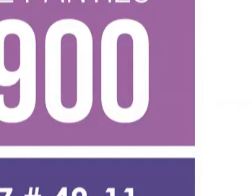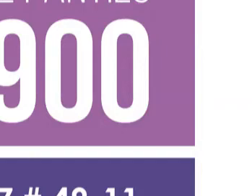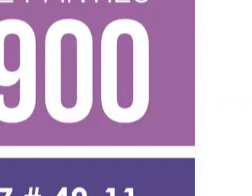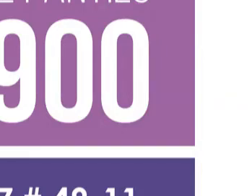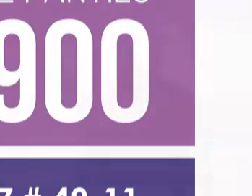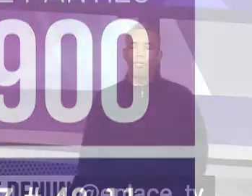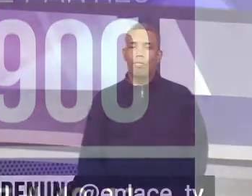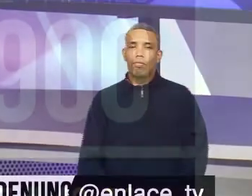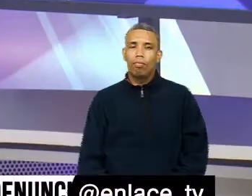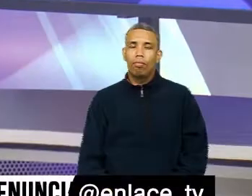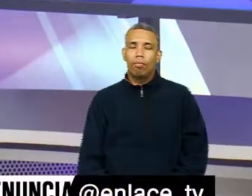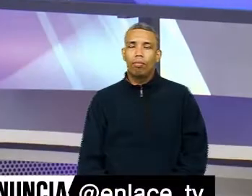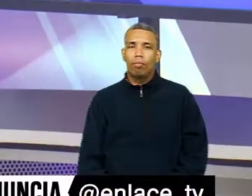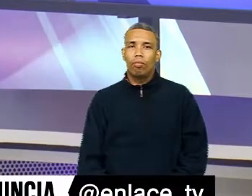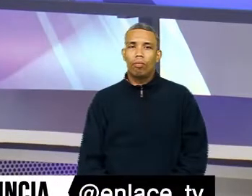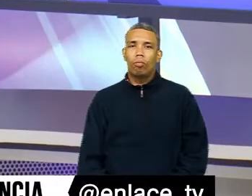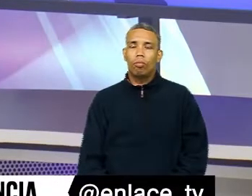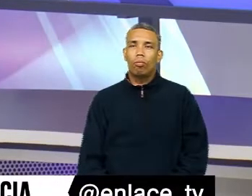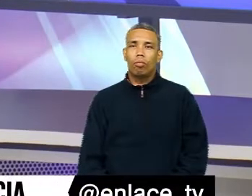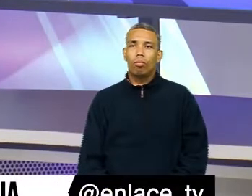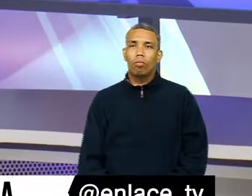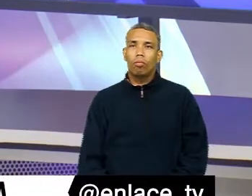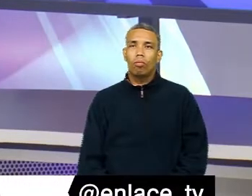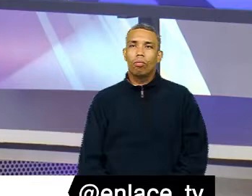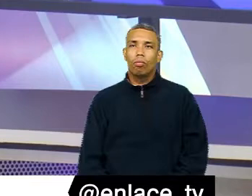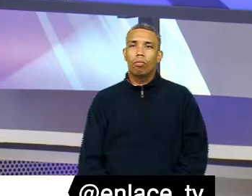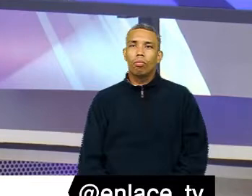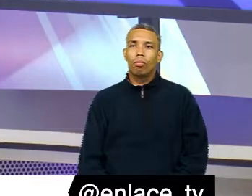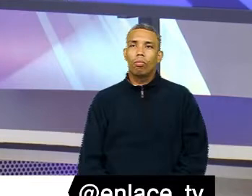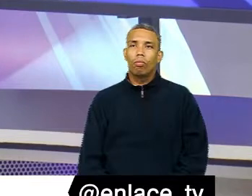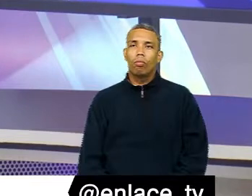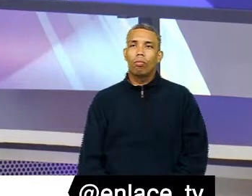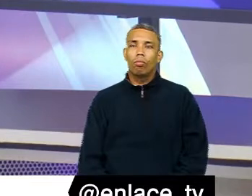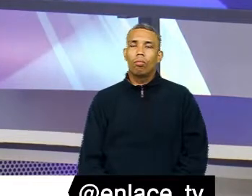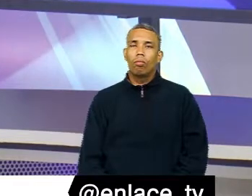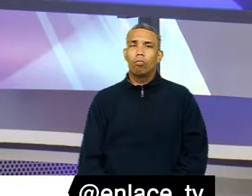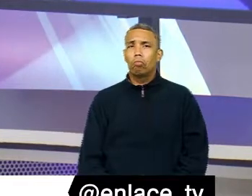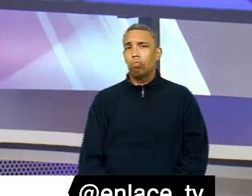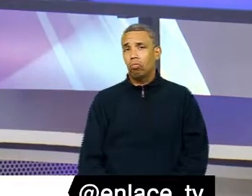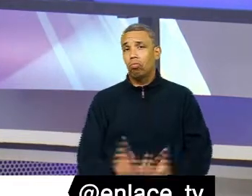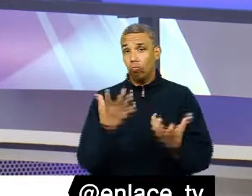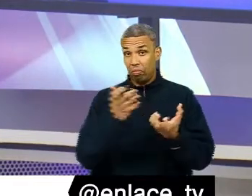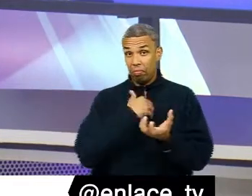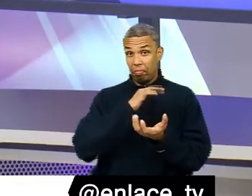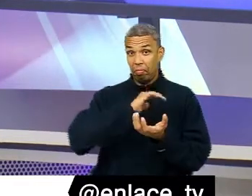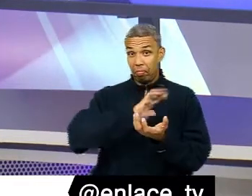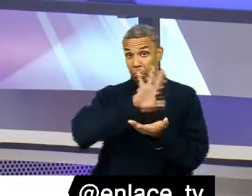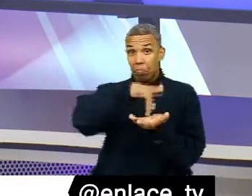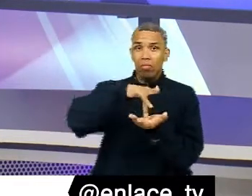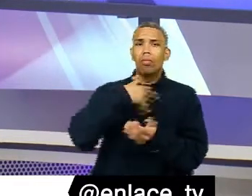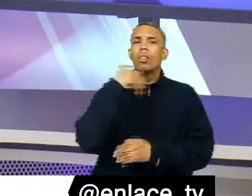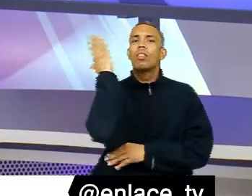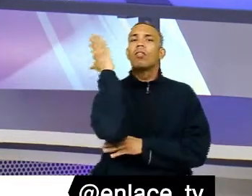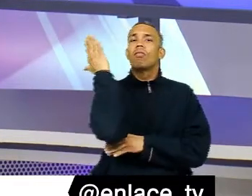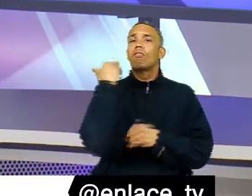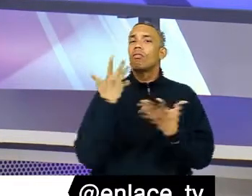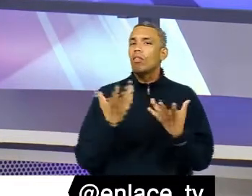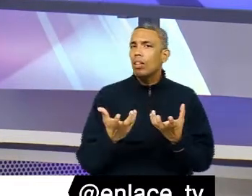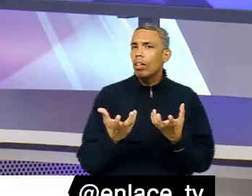vida. Y a continuación conozca nuestra película recomendada para que usted termine de pasar un domingo en